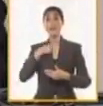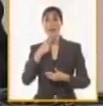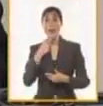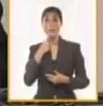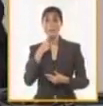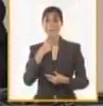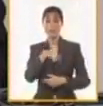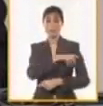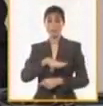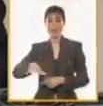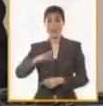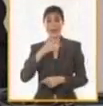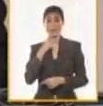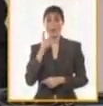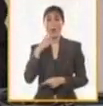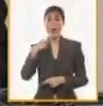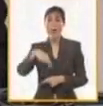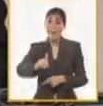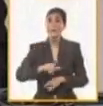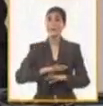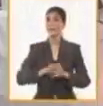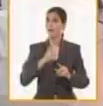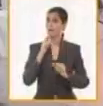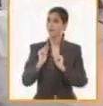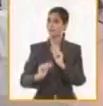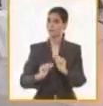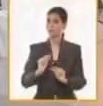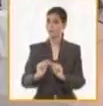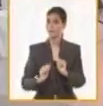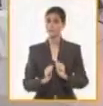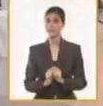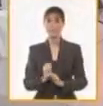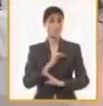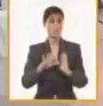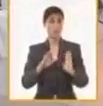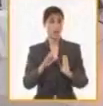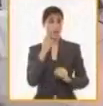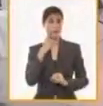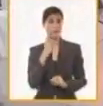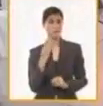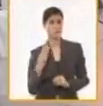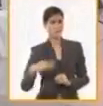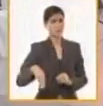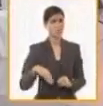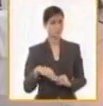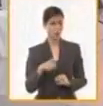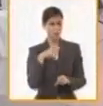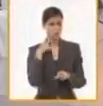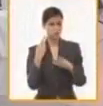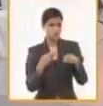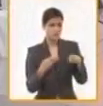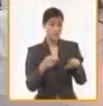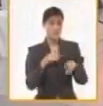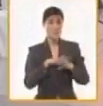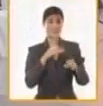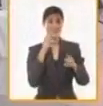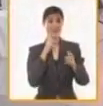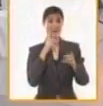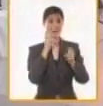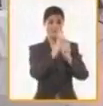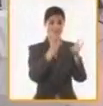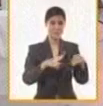pueblo. Bueno, pues en medio de todo eso, que se haya utilizado y que ahí se haya, porque los grandes medios europeos dieron